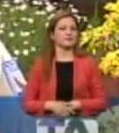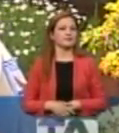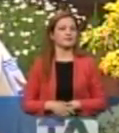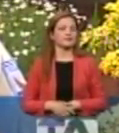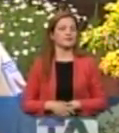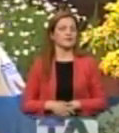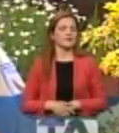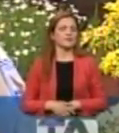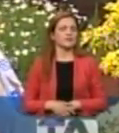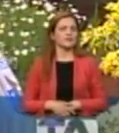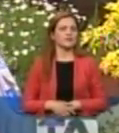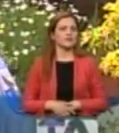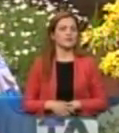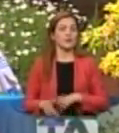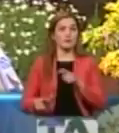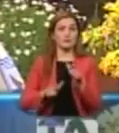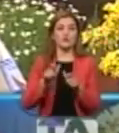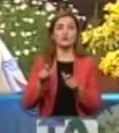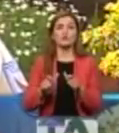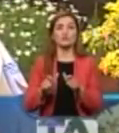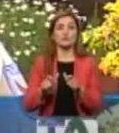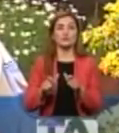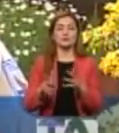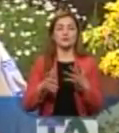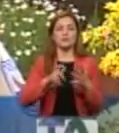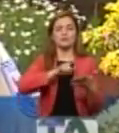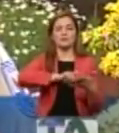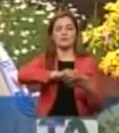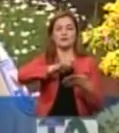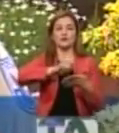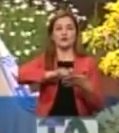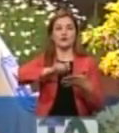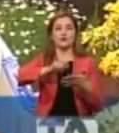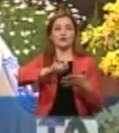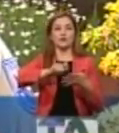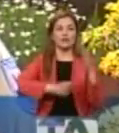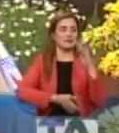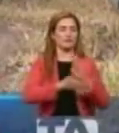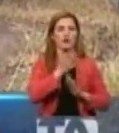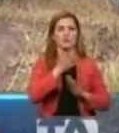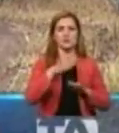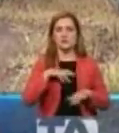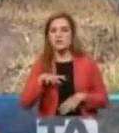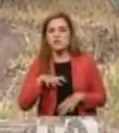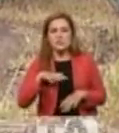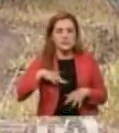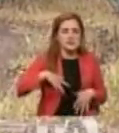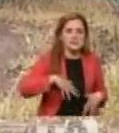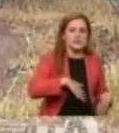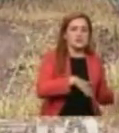gente que intentaba hacer daños a la propiedad privada se retiró del lugar.